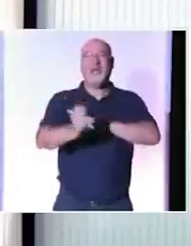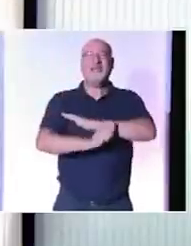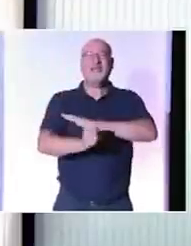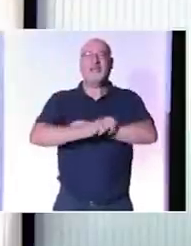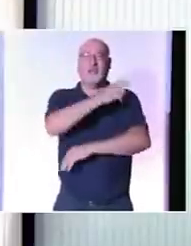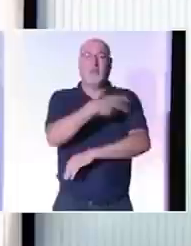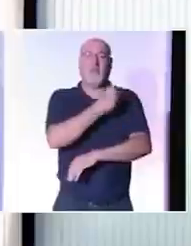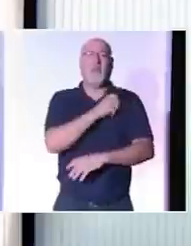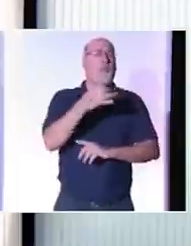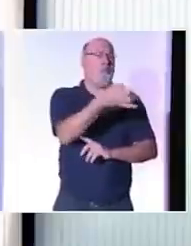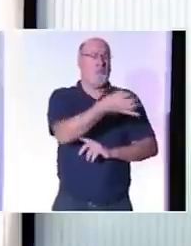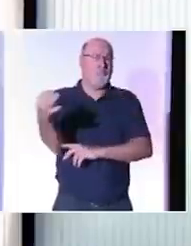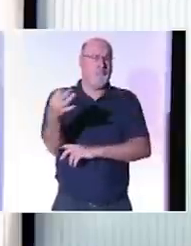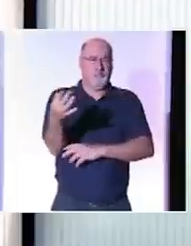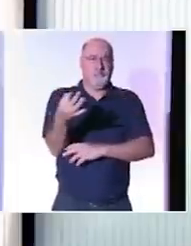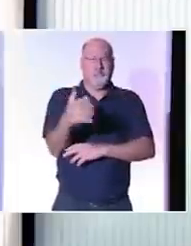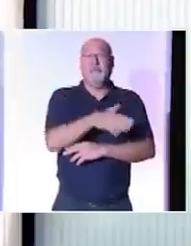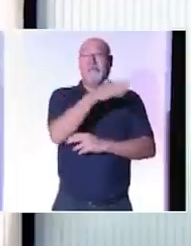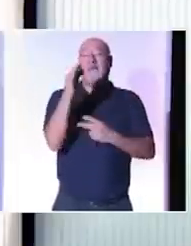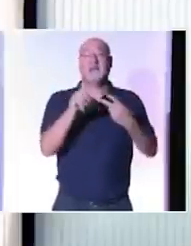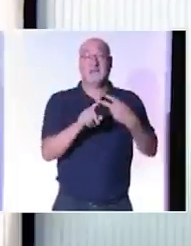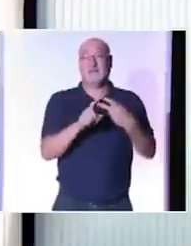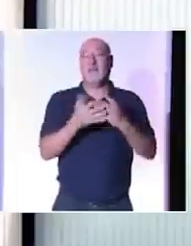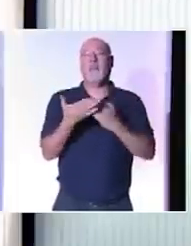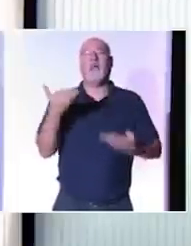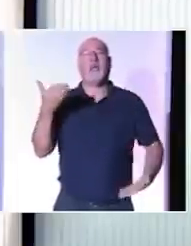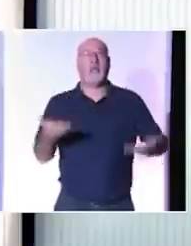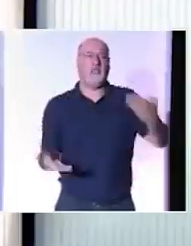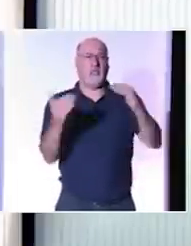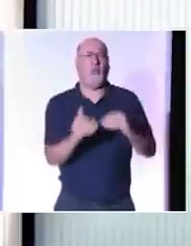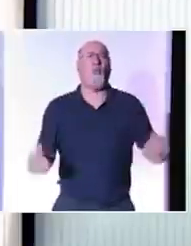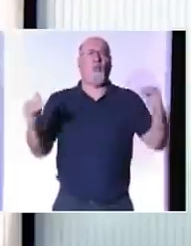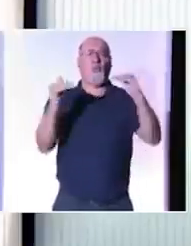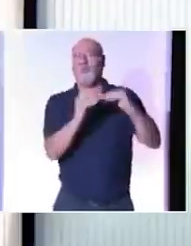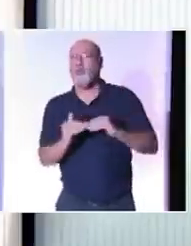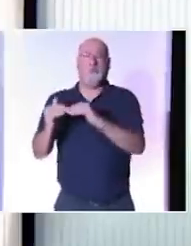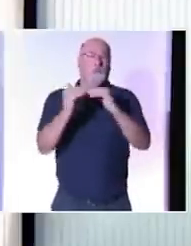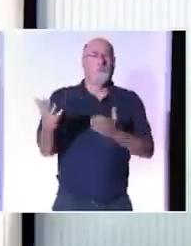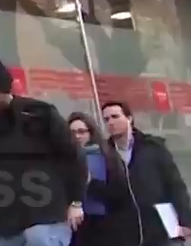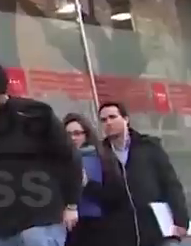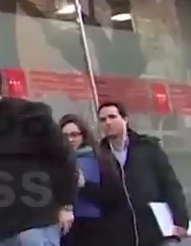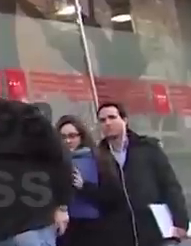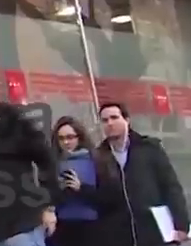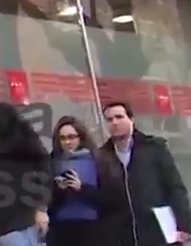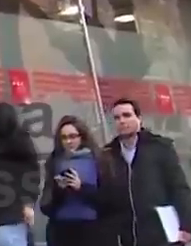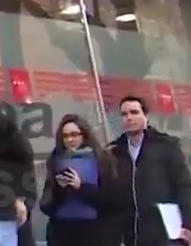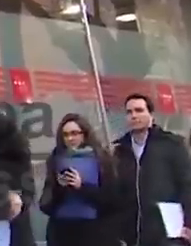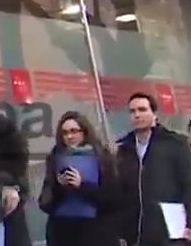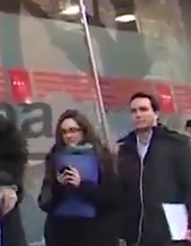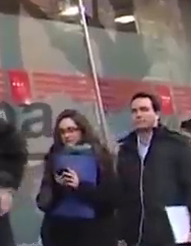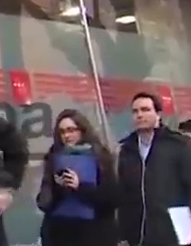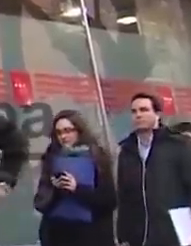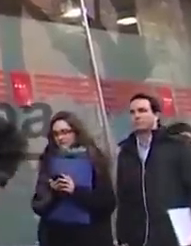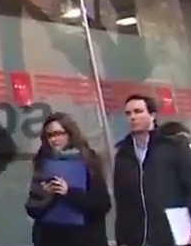semana, bueno, la situación es absolutamente desastrosa. Es que hemos perdido 118.000 afiliados a la Seguridad